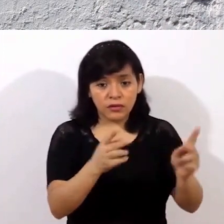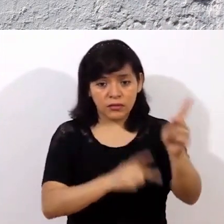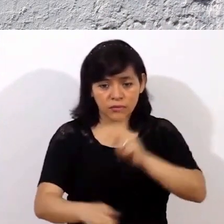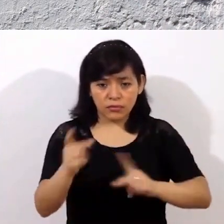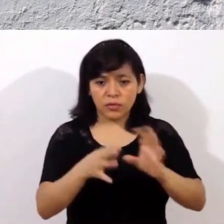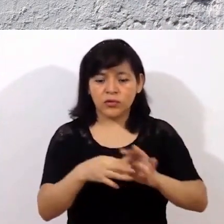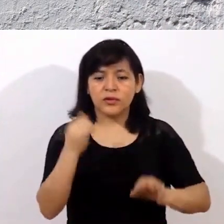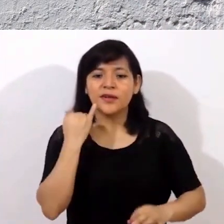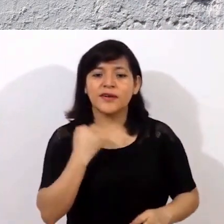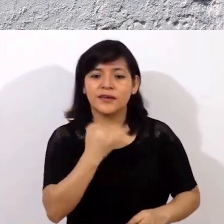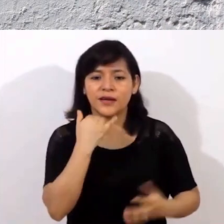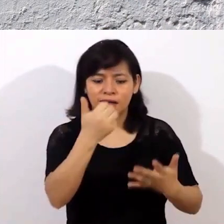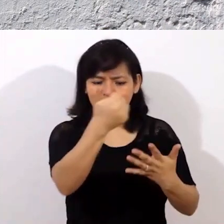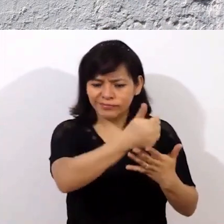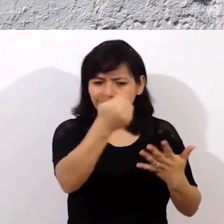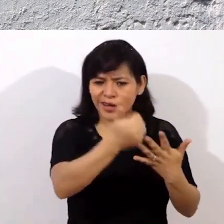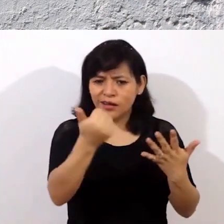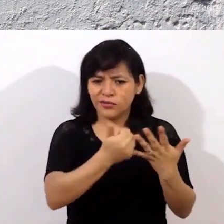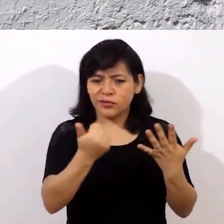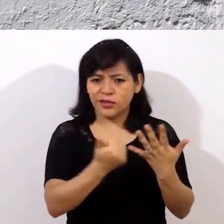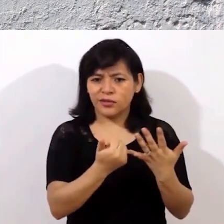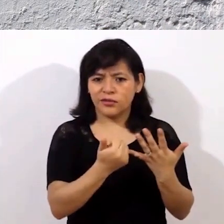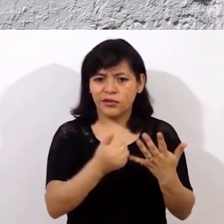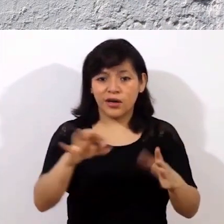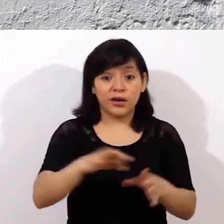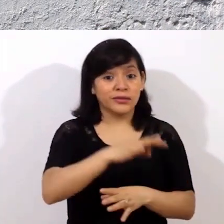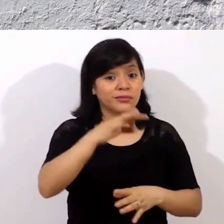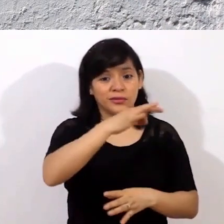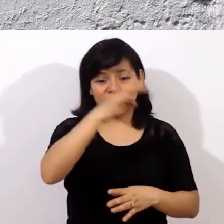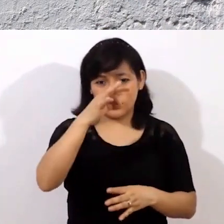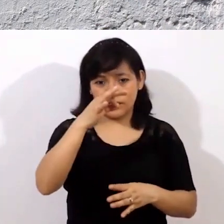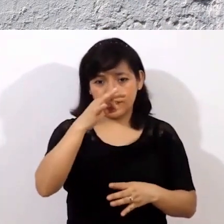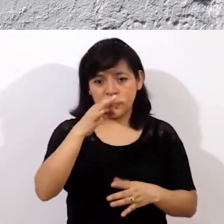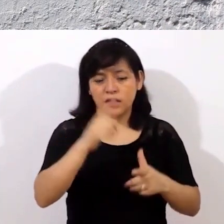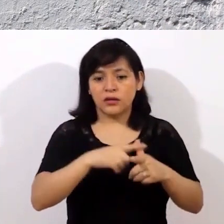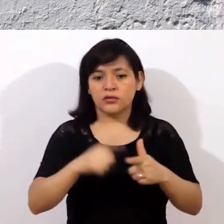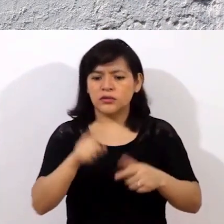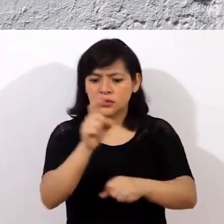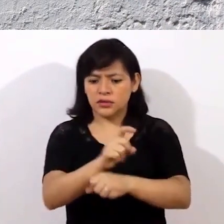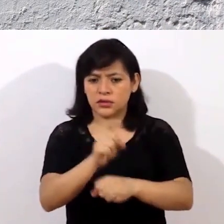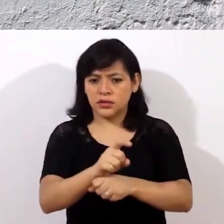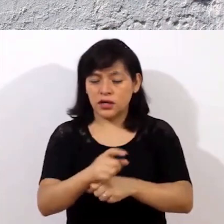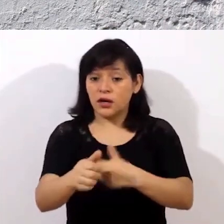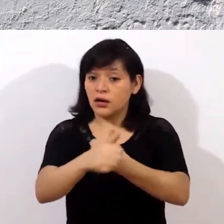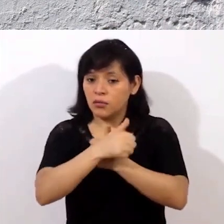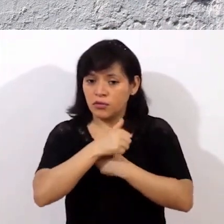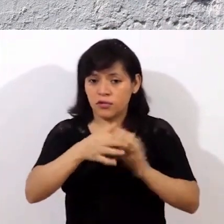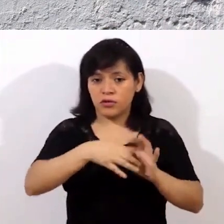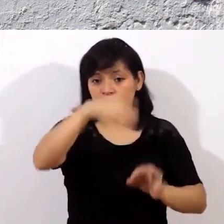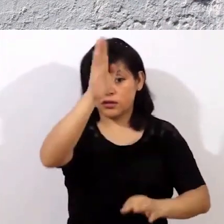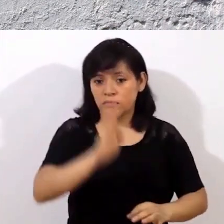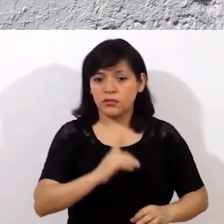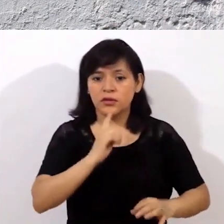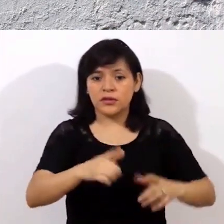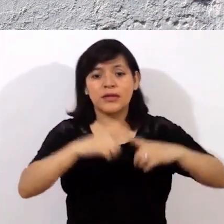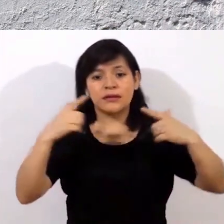adulterio espiritual. Precisamente el amor de Dios por su pueblo es grande y el amor de Dios